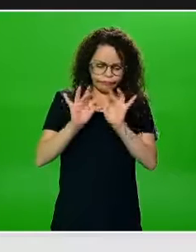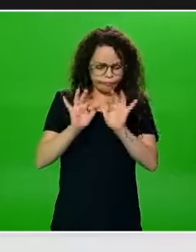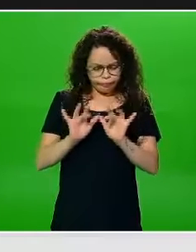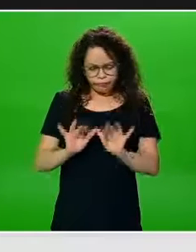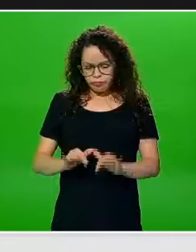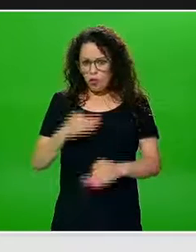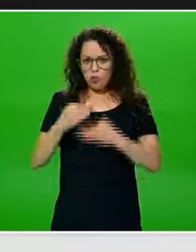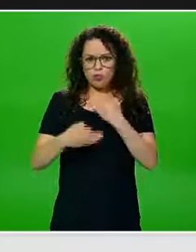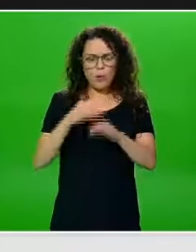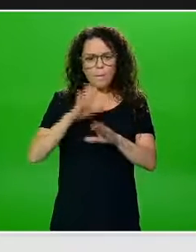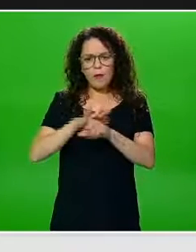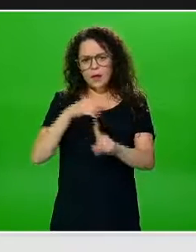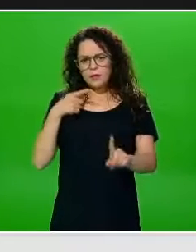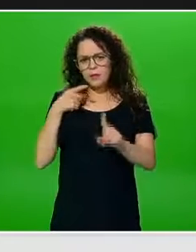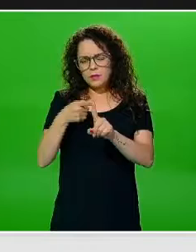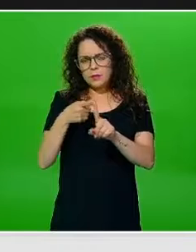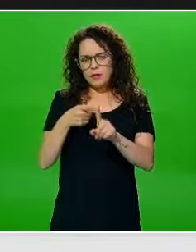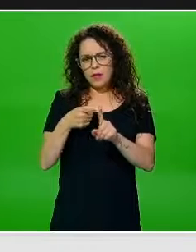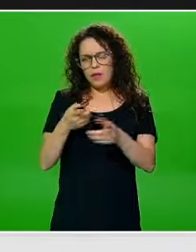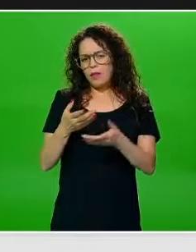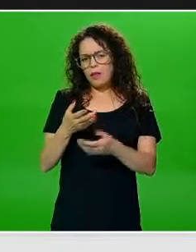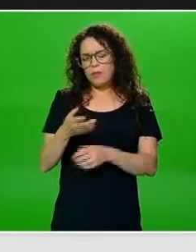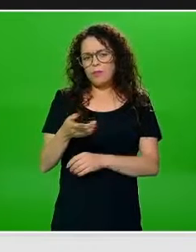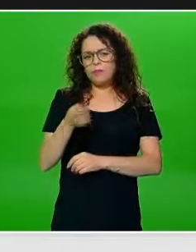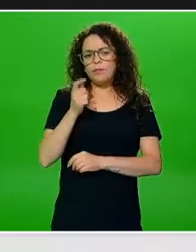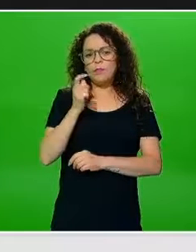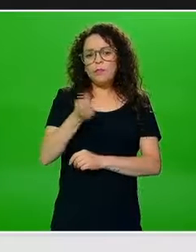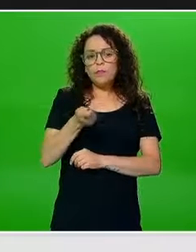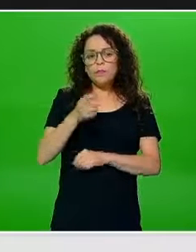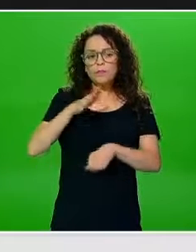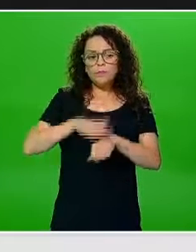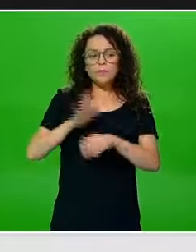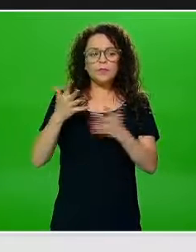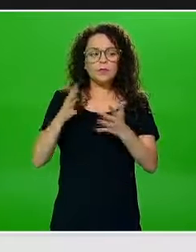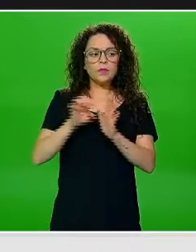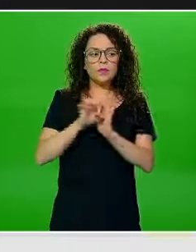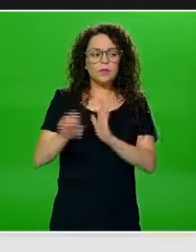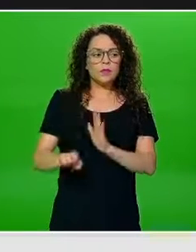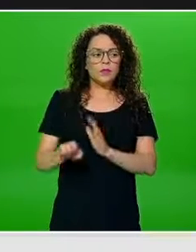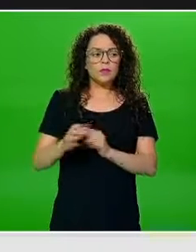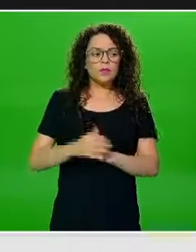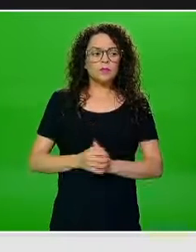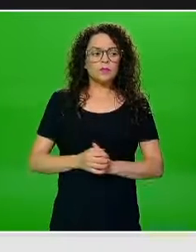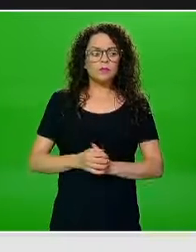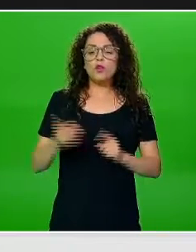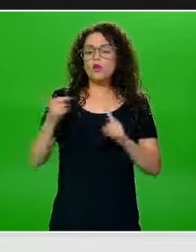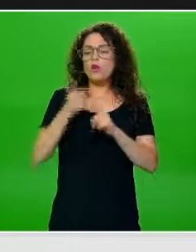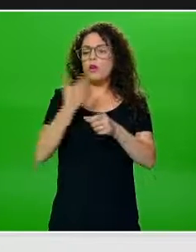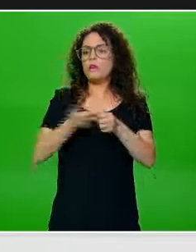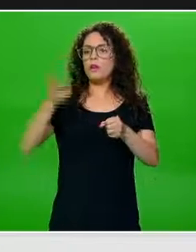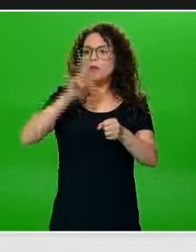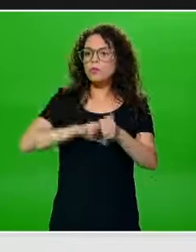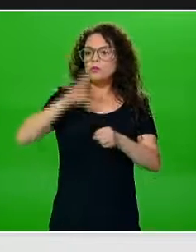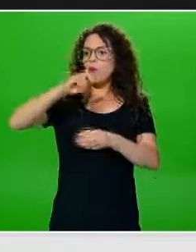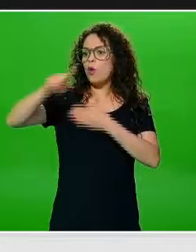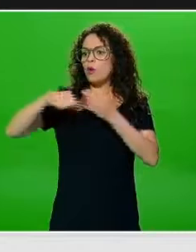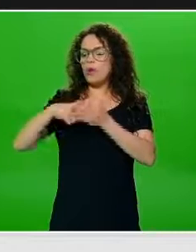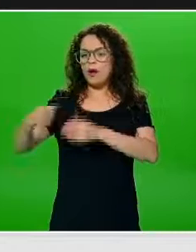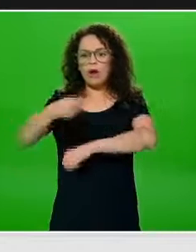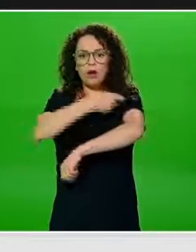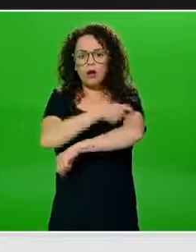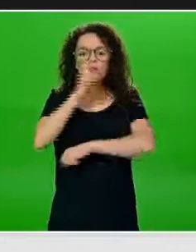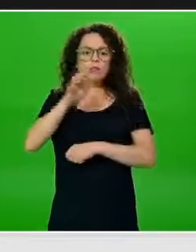captura directa, sobre todo cuando en el lugar en donde se encuentra la brigada y el punto de vacunación, pues tiene cobertura